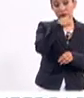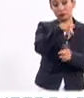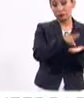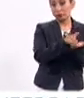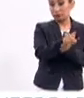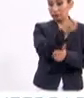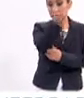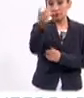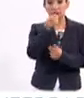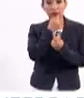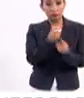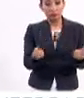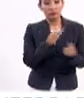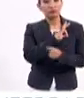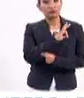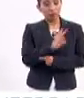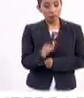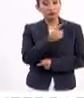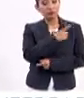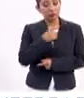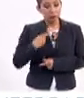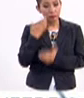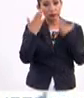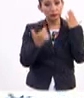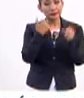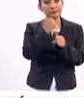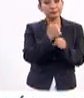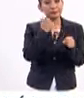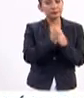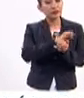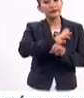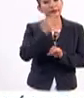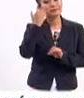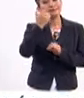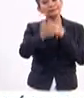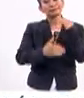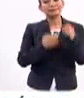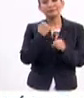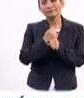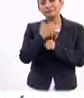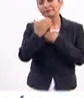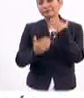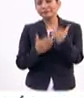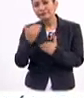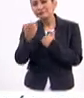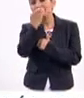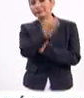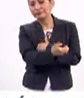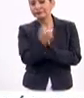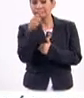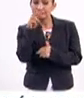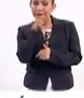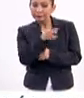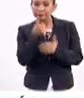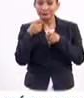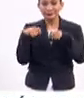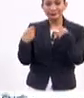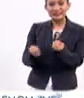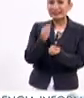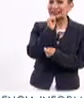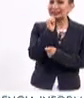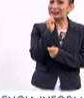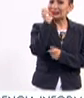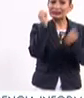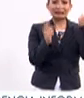el derecho de cualquier niño a estudiar la educación primaria. Bueno, pues ha pasado el tiempo y por supuesto estos retos aún no se